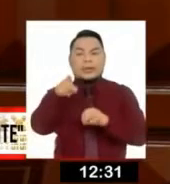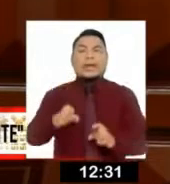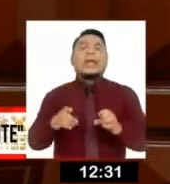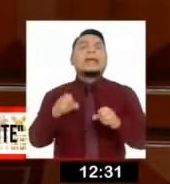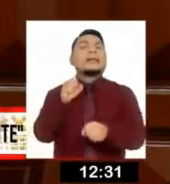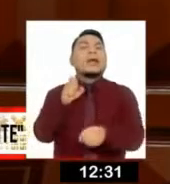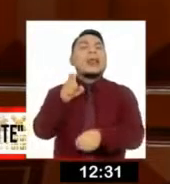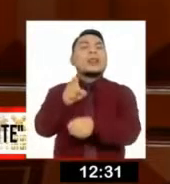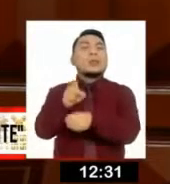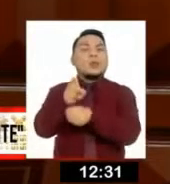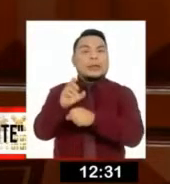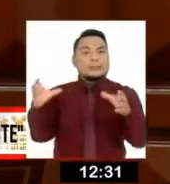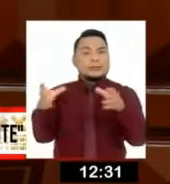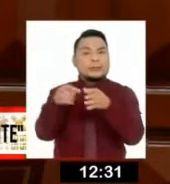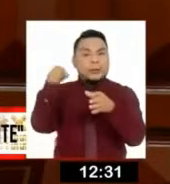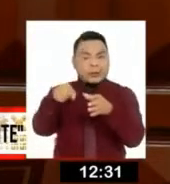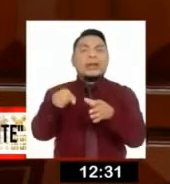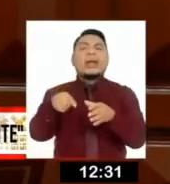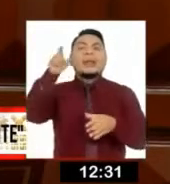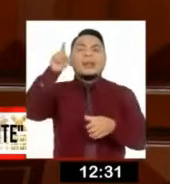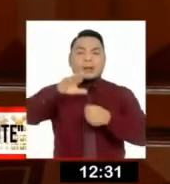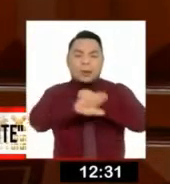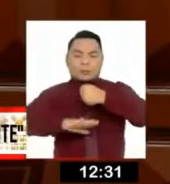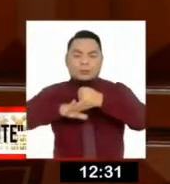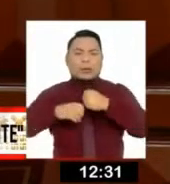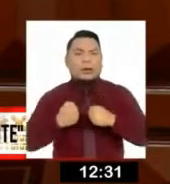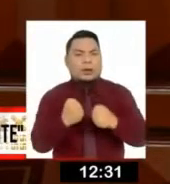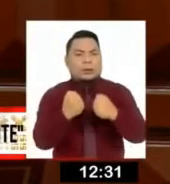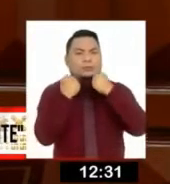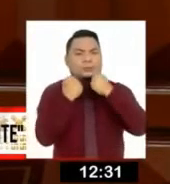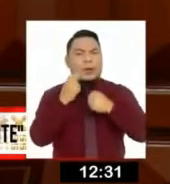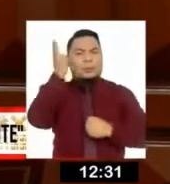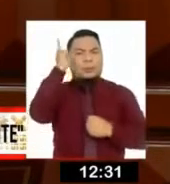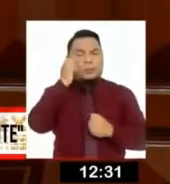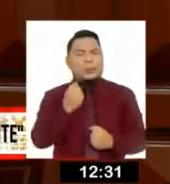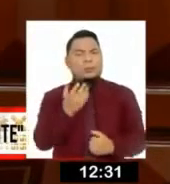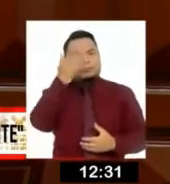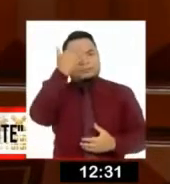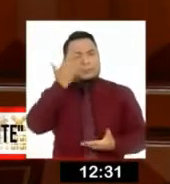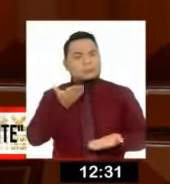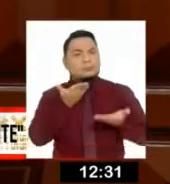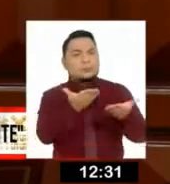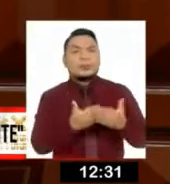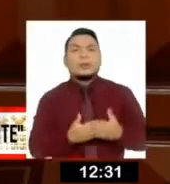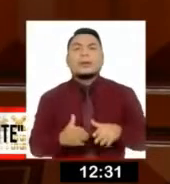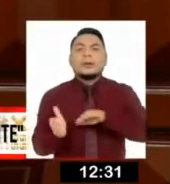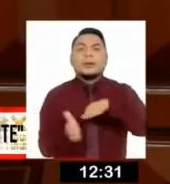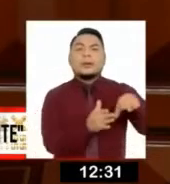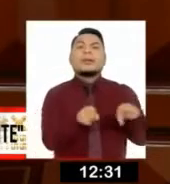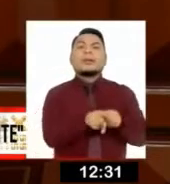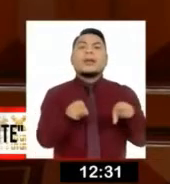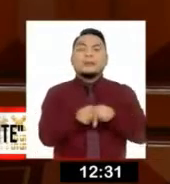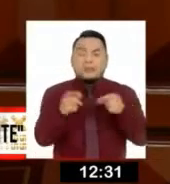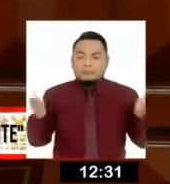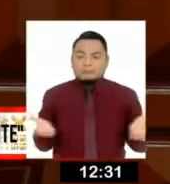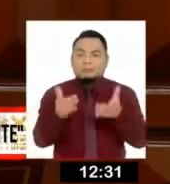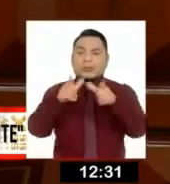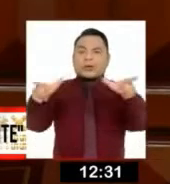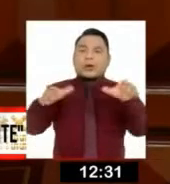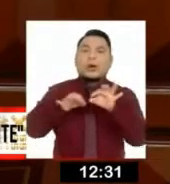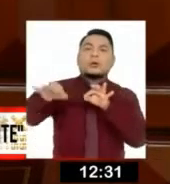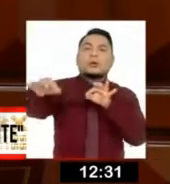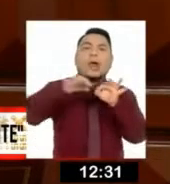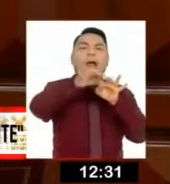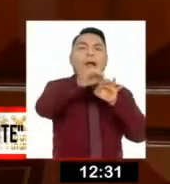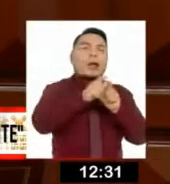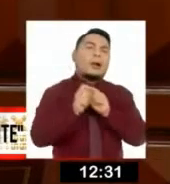educativo cuente con una base firme de profesores estables. Promoveremos en las zonas rurales vivienda y